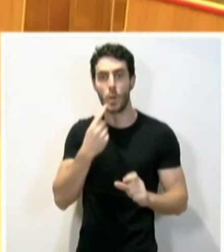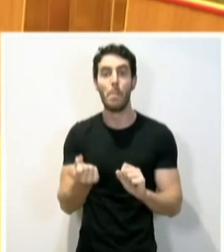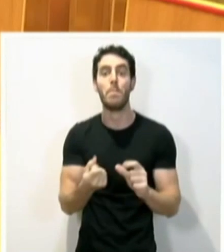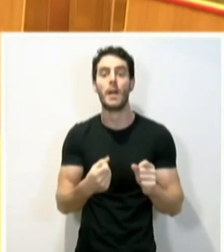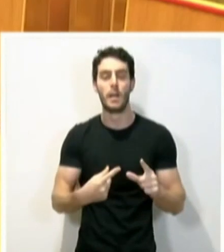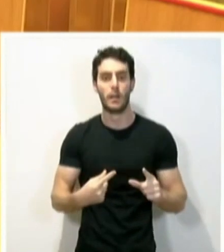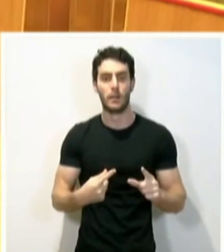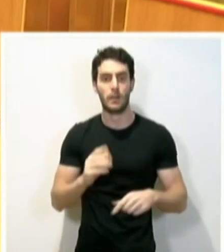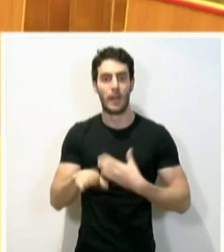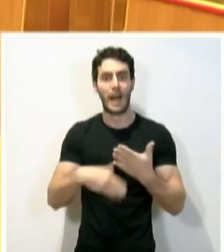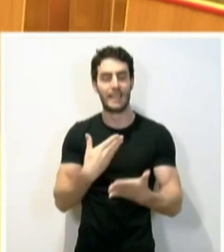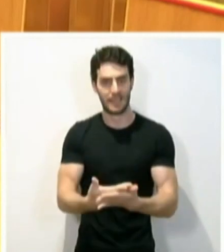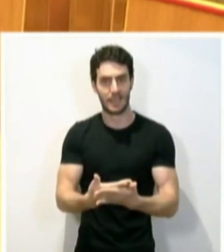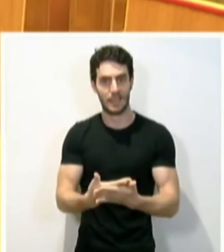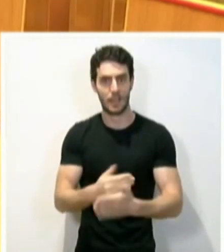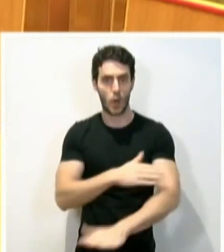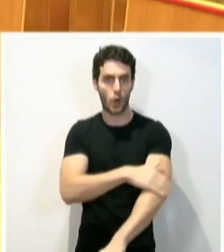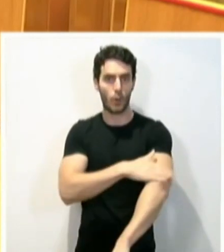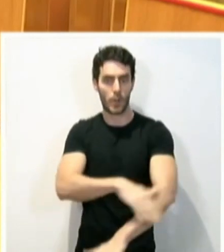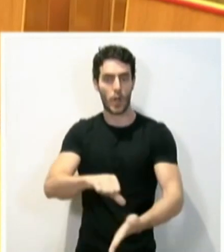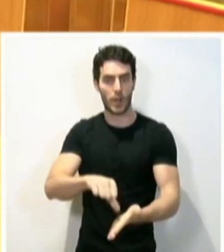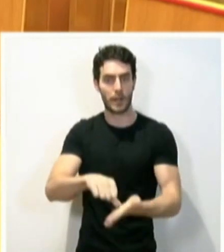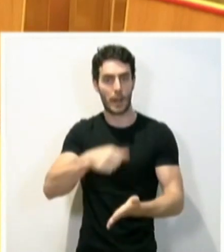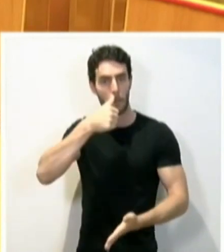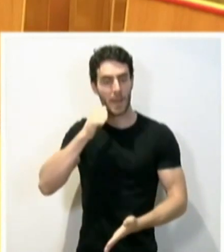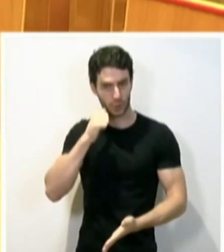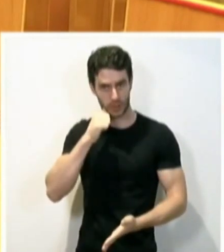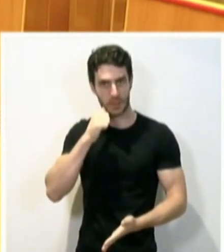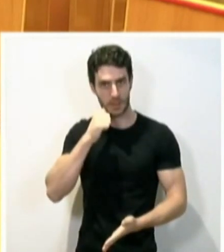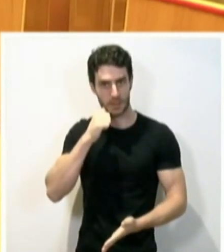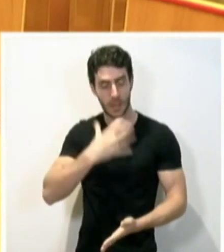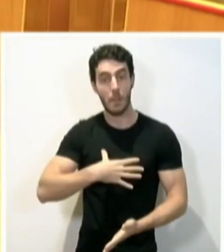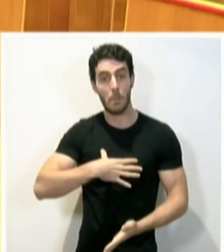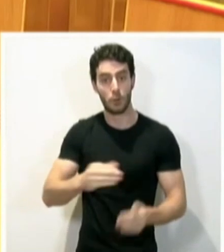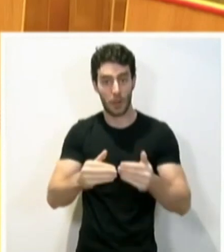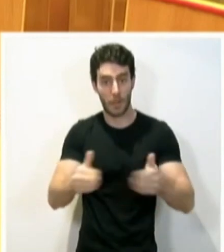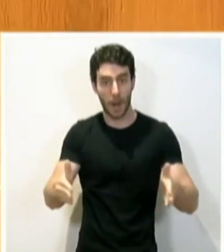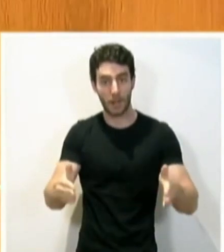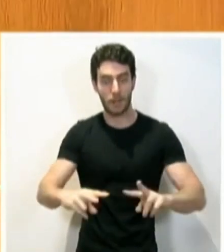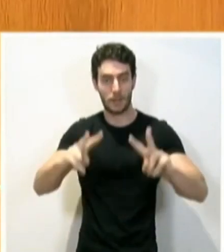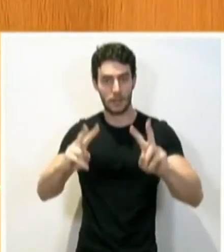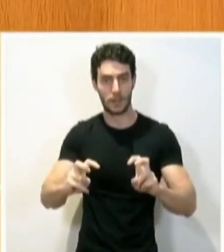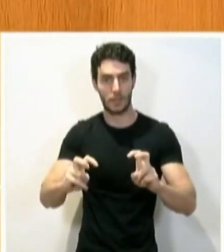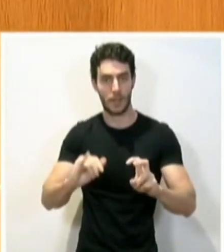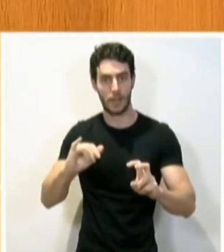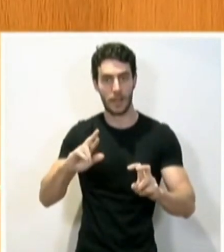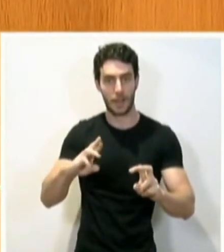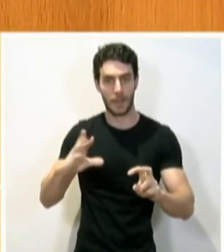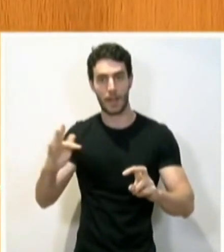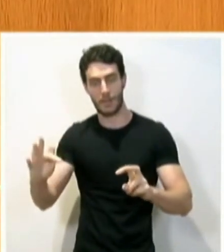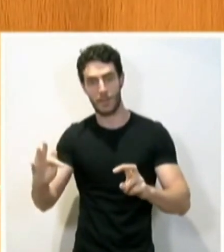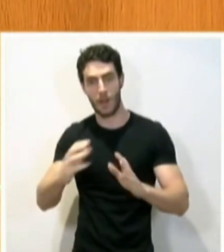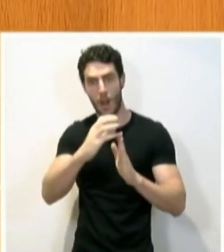Parece ser que hasta el propio Gobierno central se ha abierto a la posibilidad de rebajar el IRPF a las